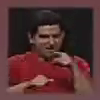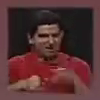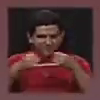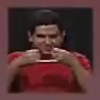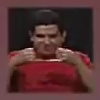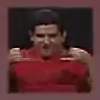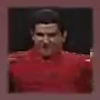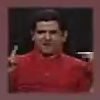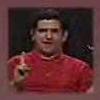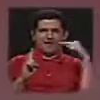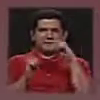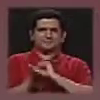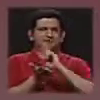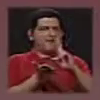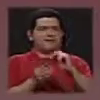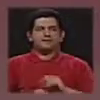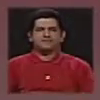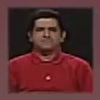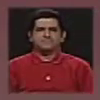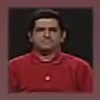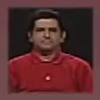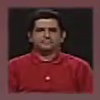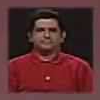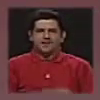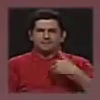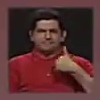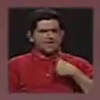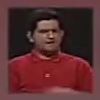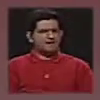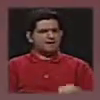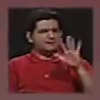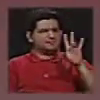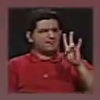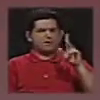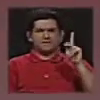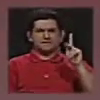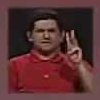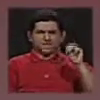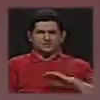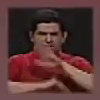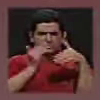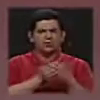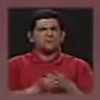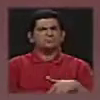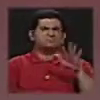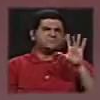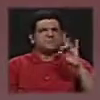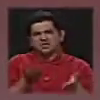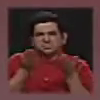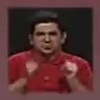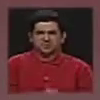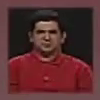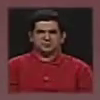línea hasta San Ramón, pues lo que tiene son 57 kilómetros toda la vía, 58 digamos, o